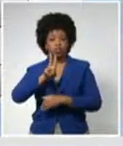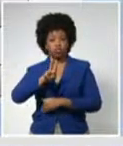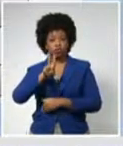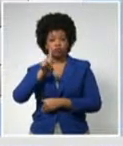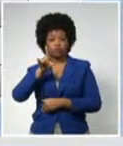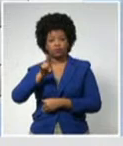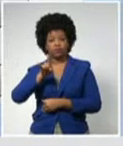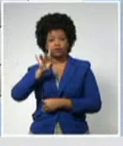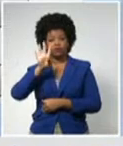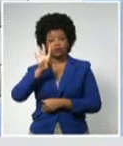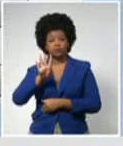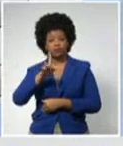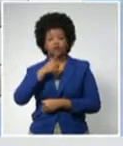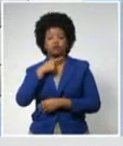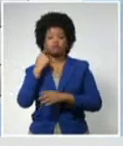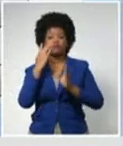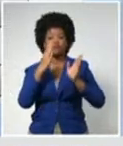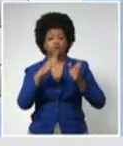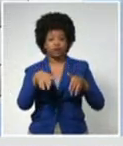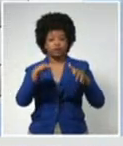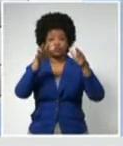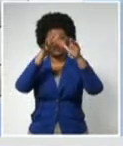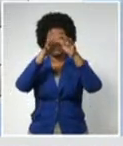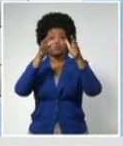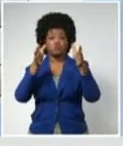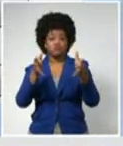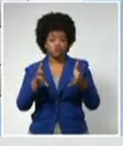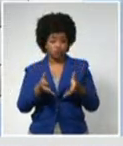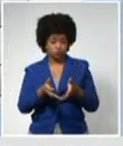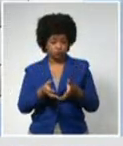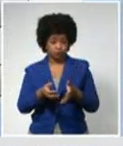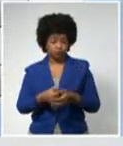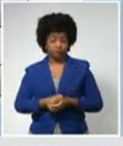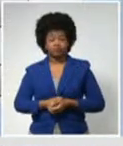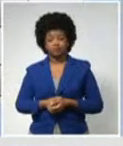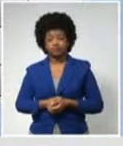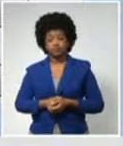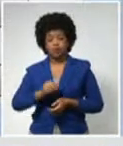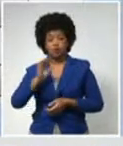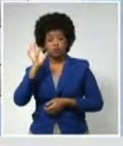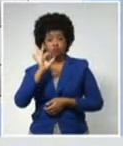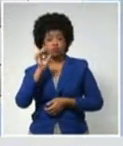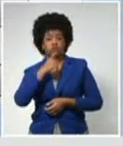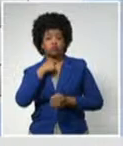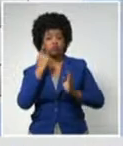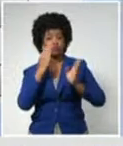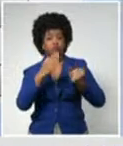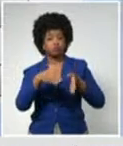464.294 fallecidos en el mundo, y una letalidad de un